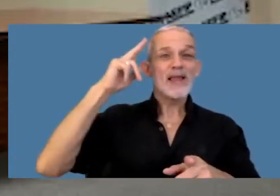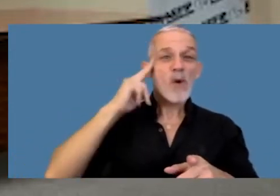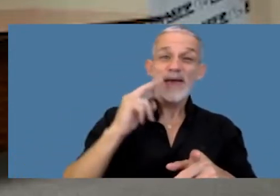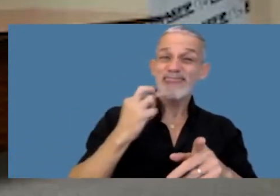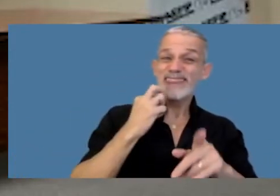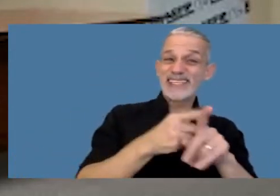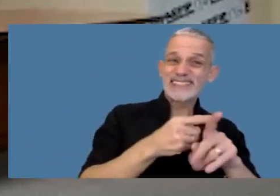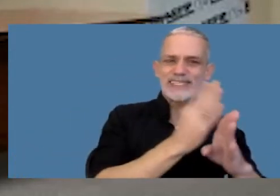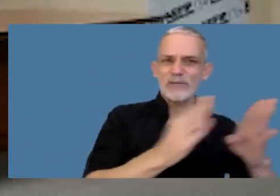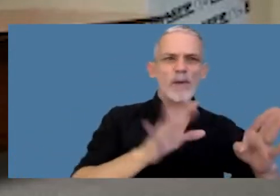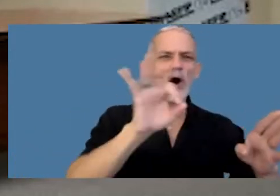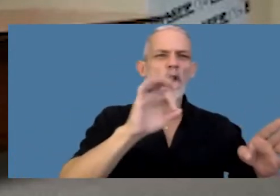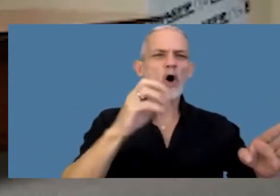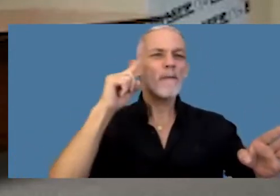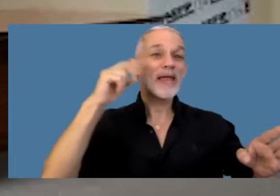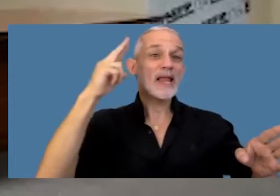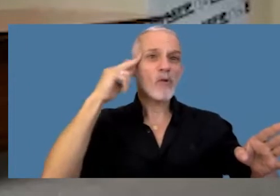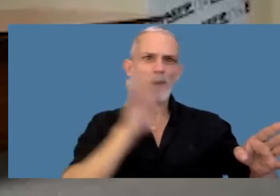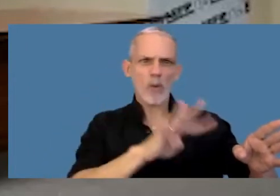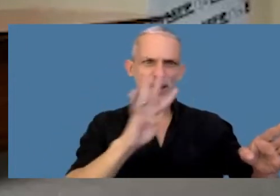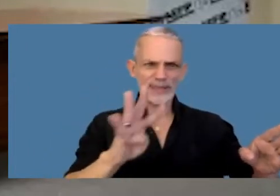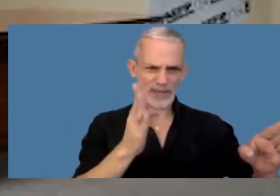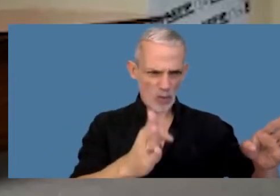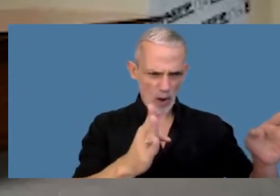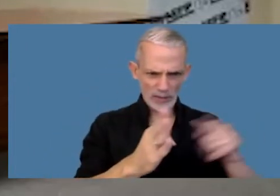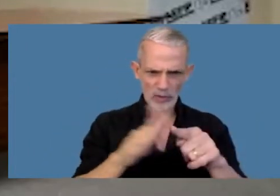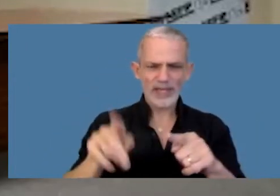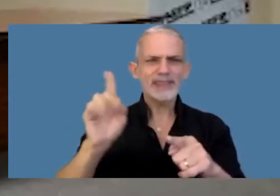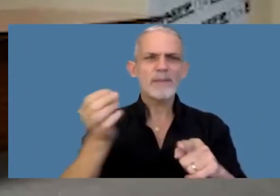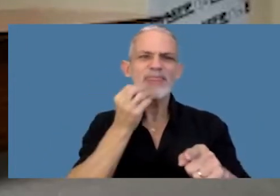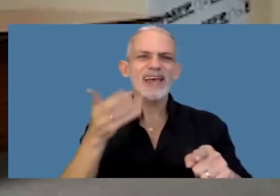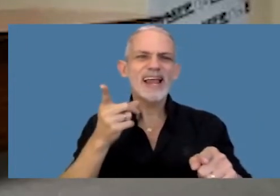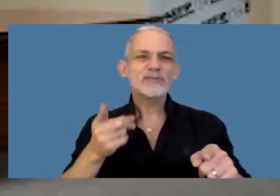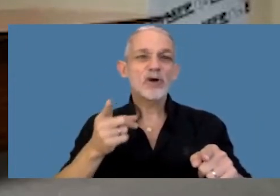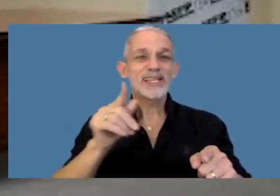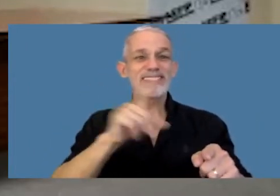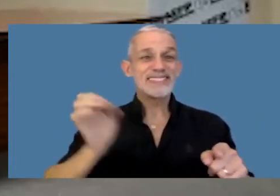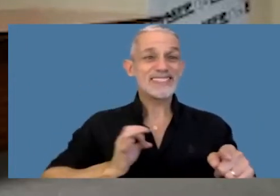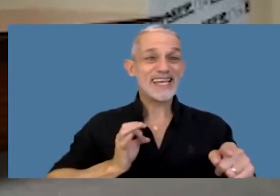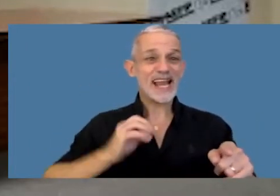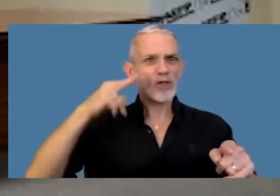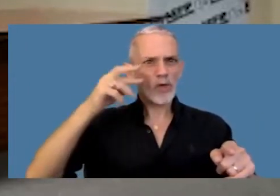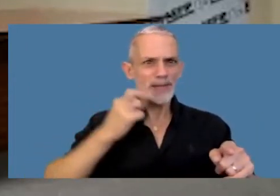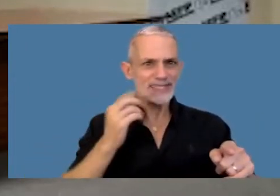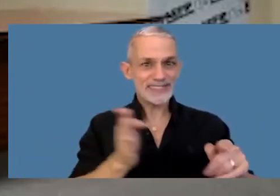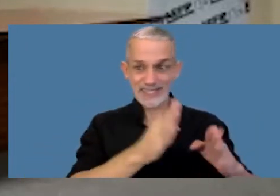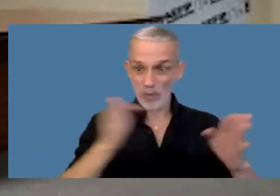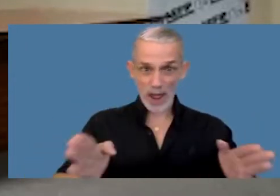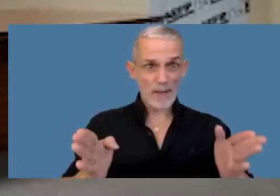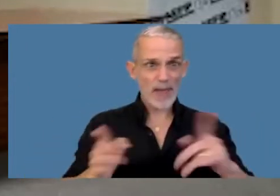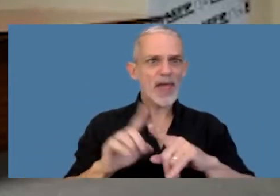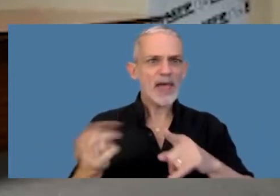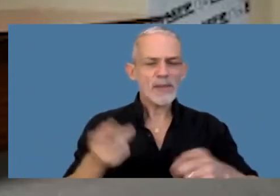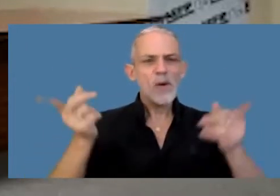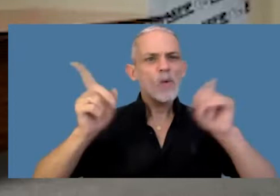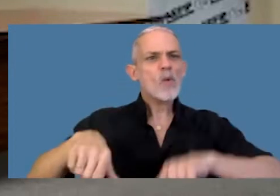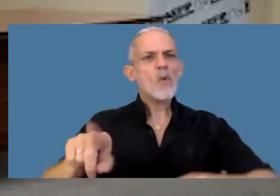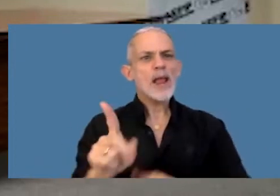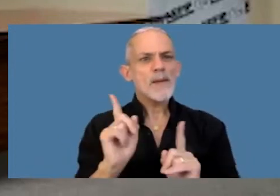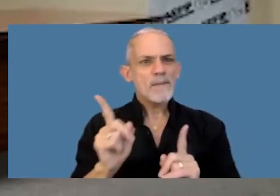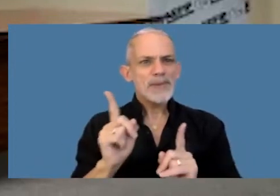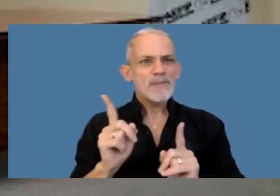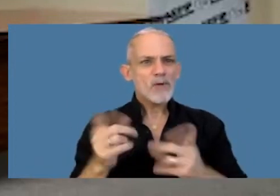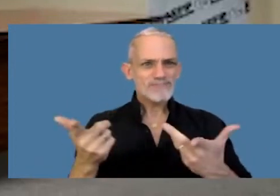en 1944, y con la Declaración del Centenario 2019, vuelve nuevamente la